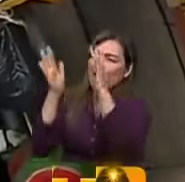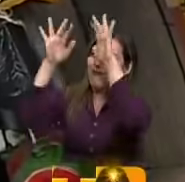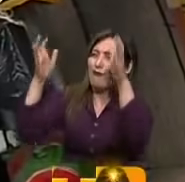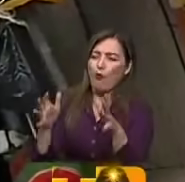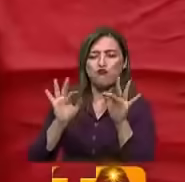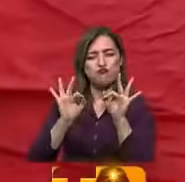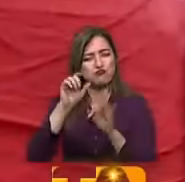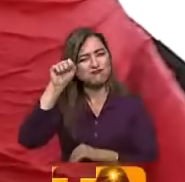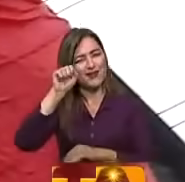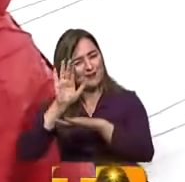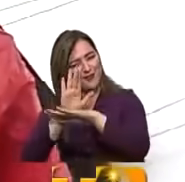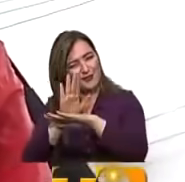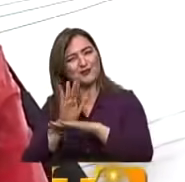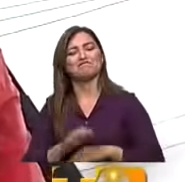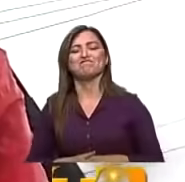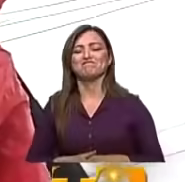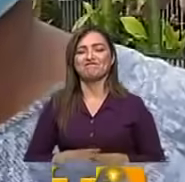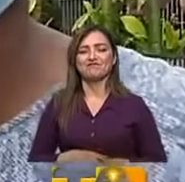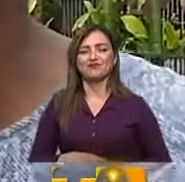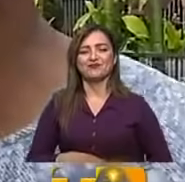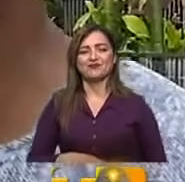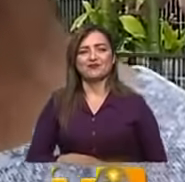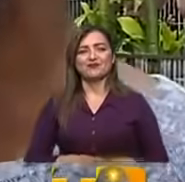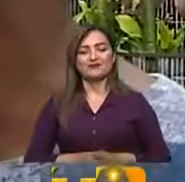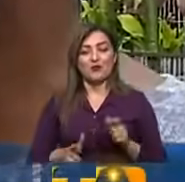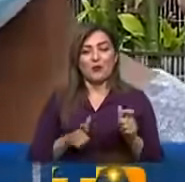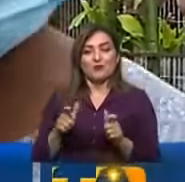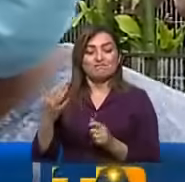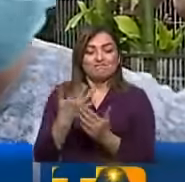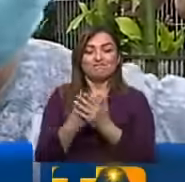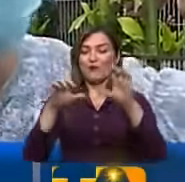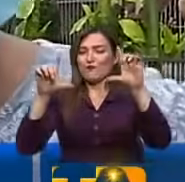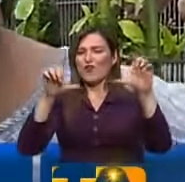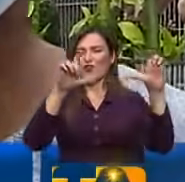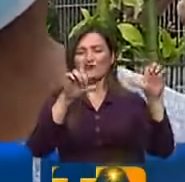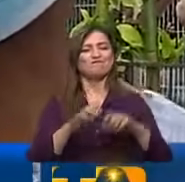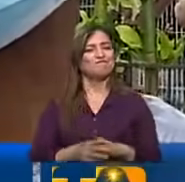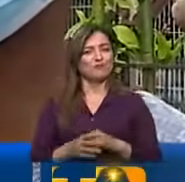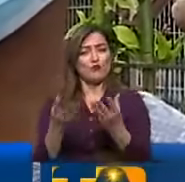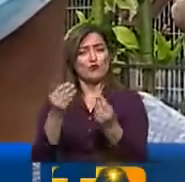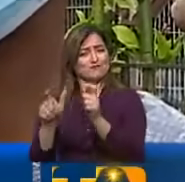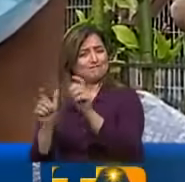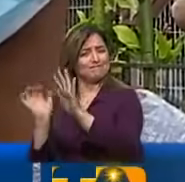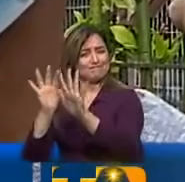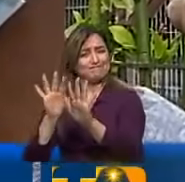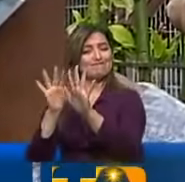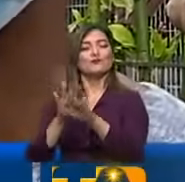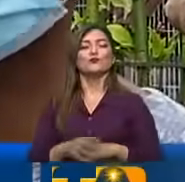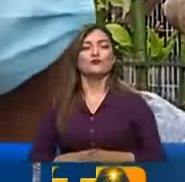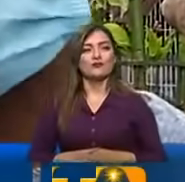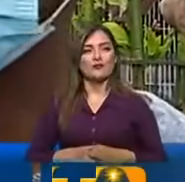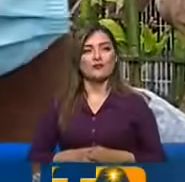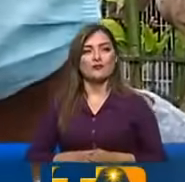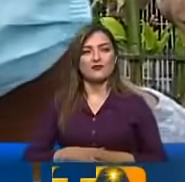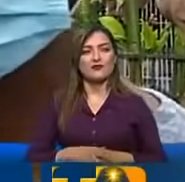de series y películas animadas o de ficción. Vienen las personas, se toman fotos, esto fura hasta allá. Tenemos también